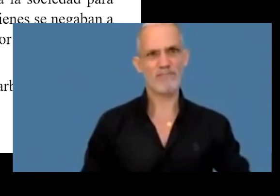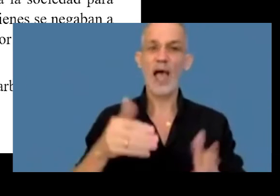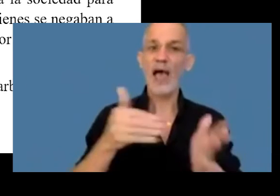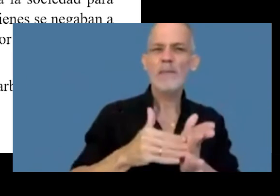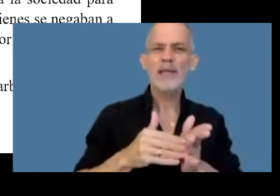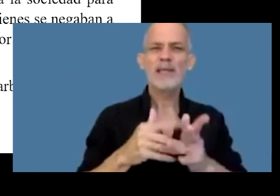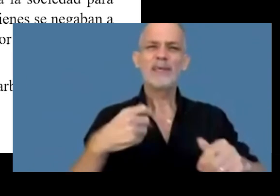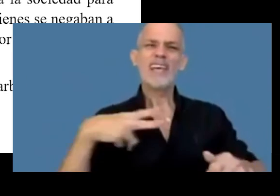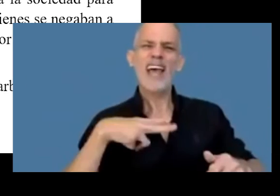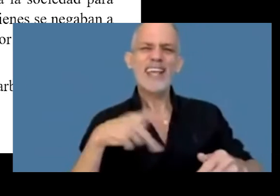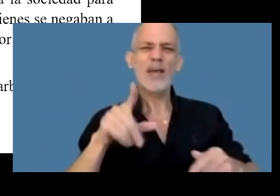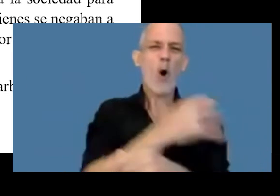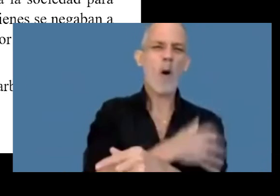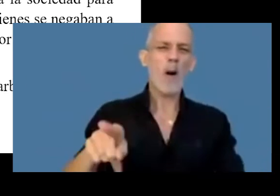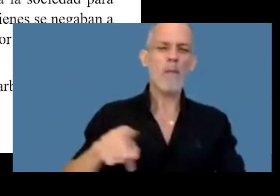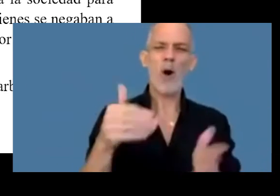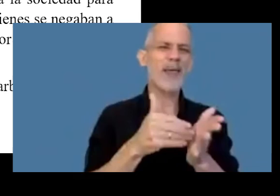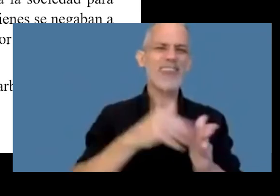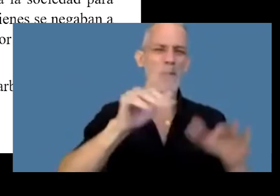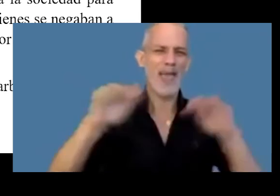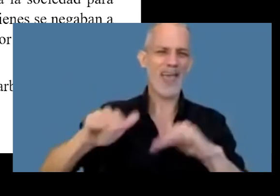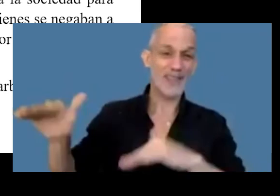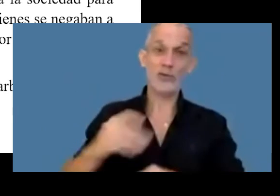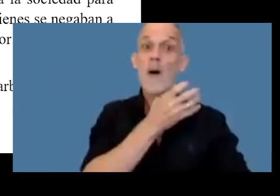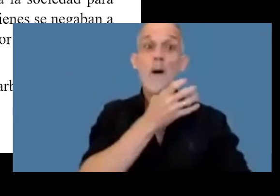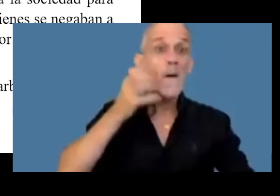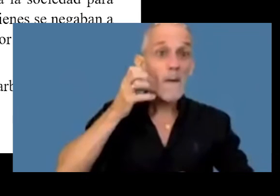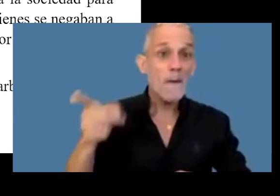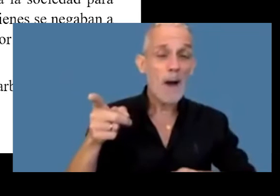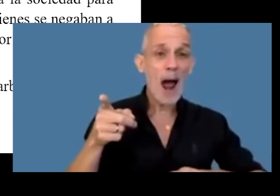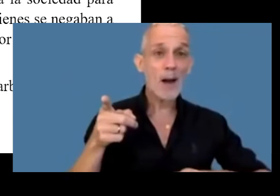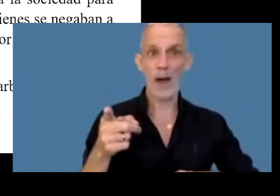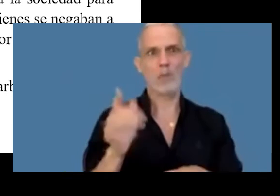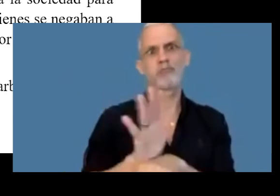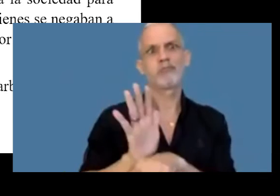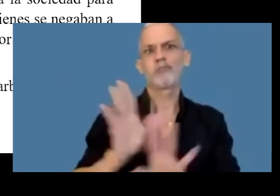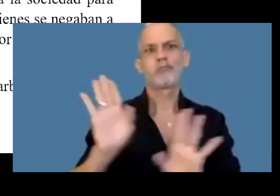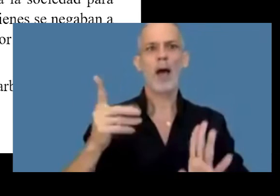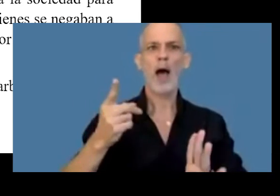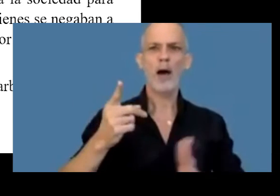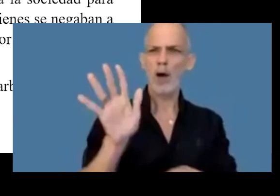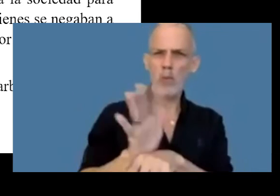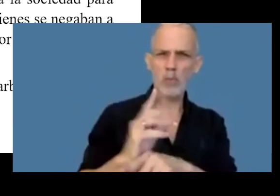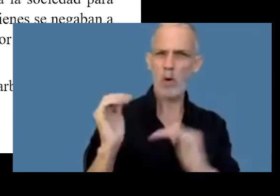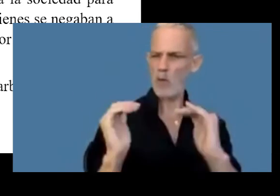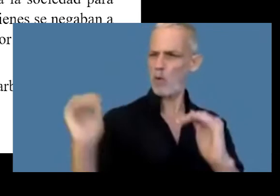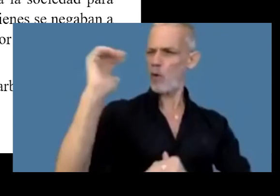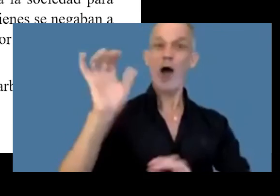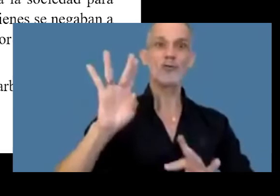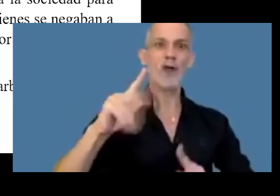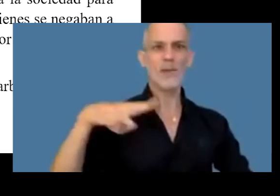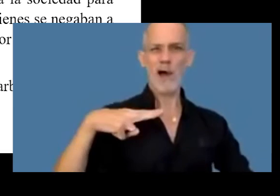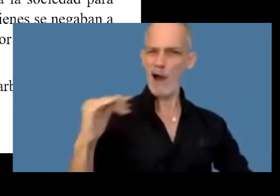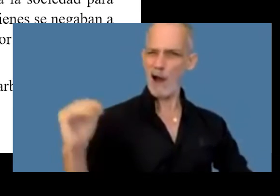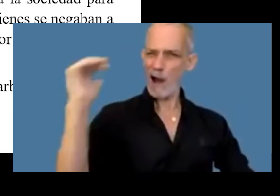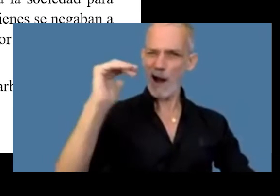del contribuyente. De esta forma, la barba se transformó en una señal de clase alta. Solamente quien